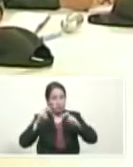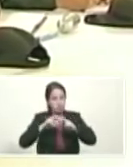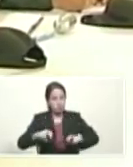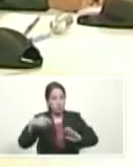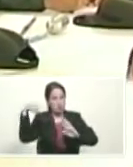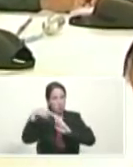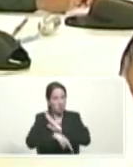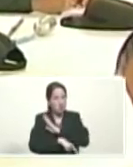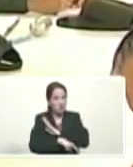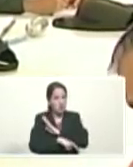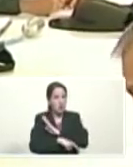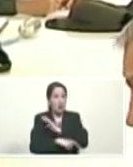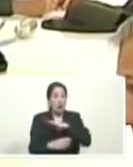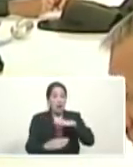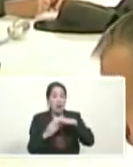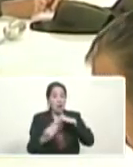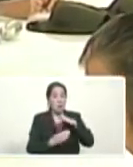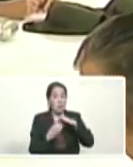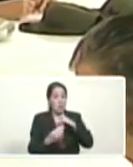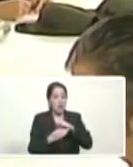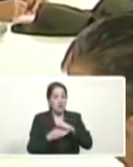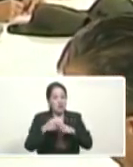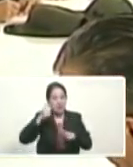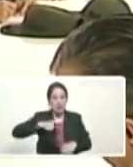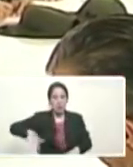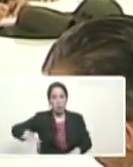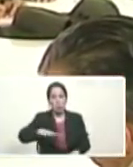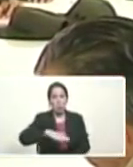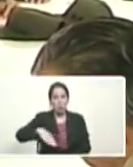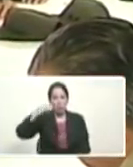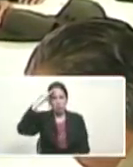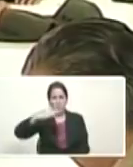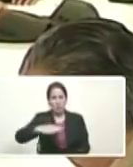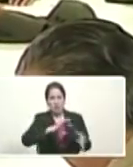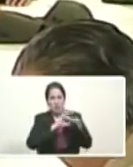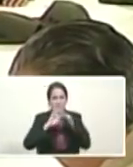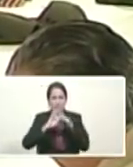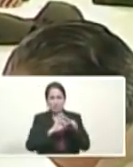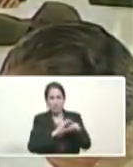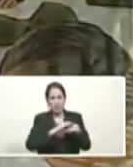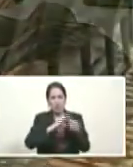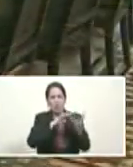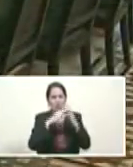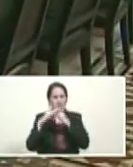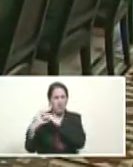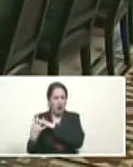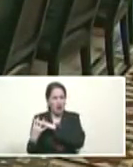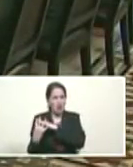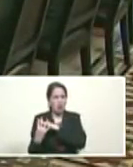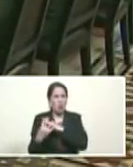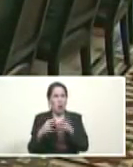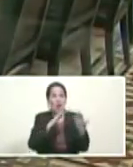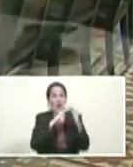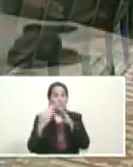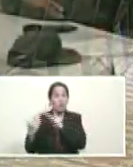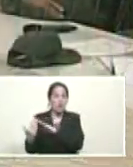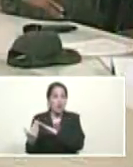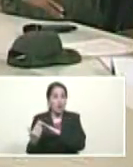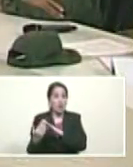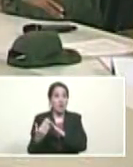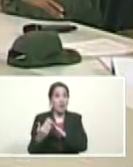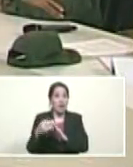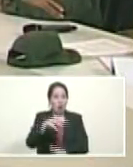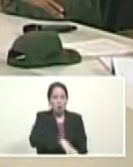concreto y de base la unión cívico-militar en todos los barrios comunidades estados ciudades